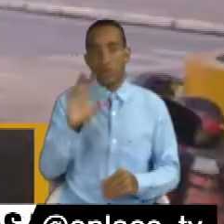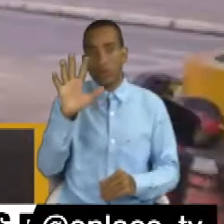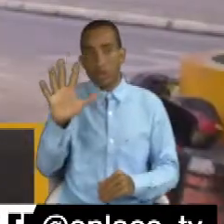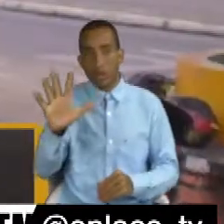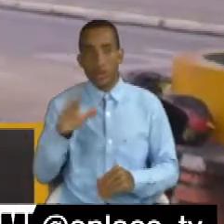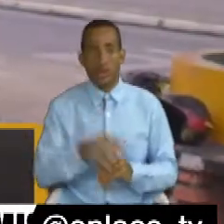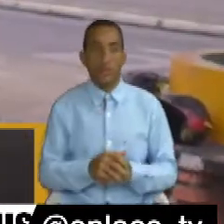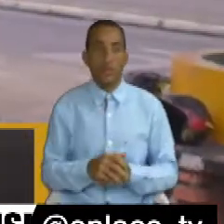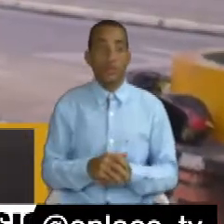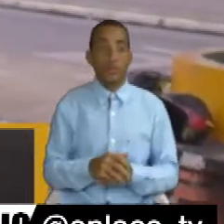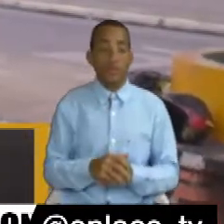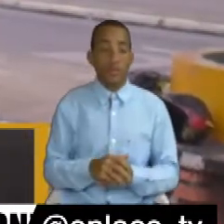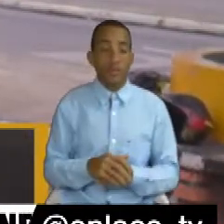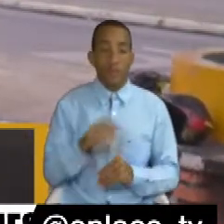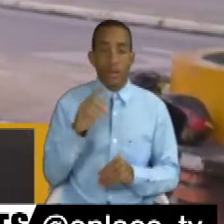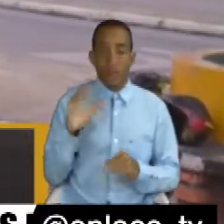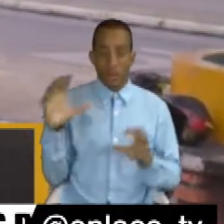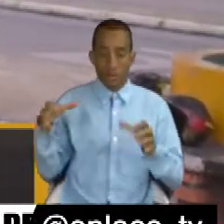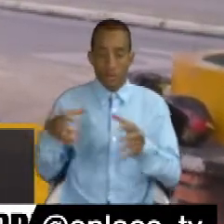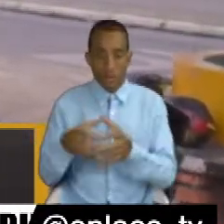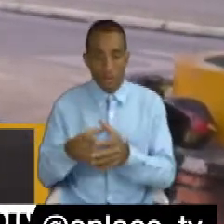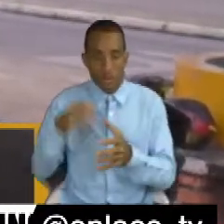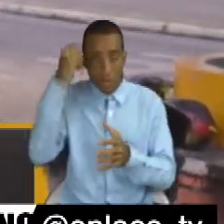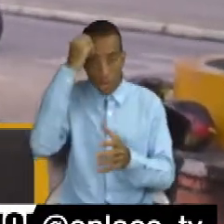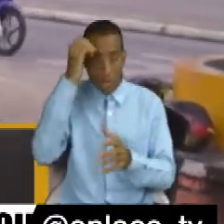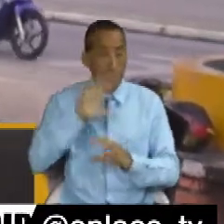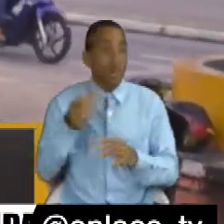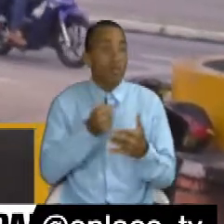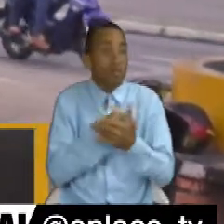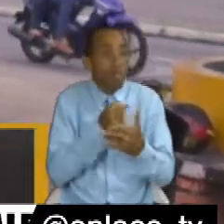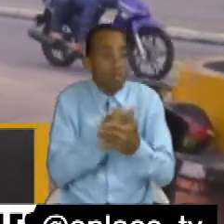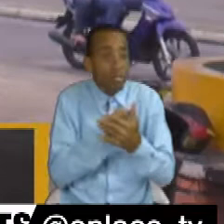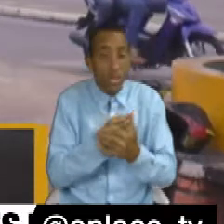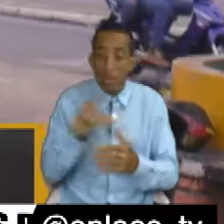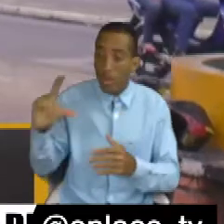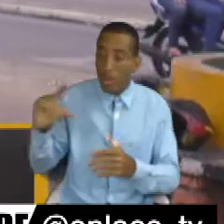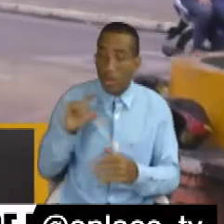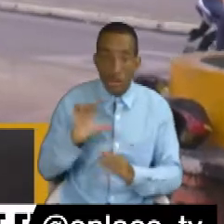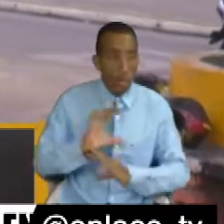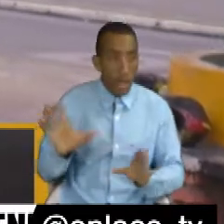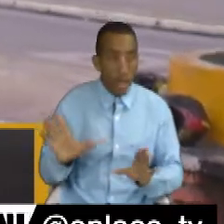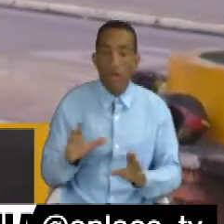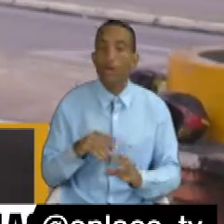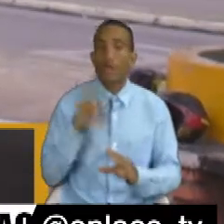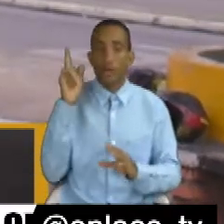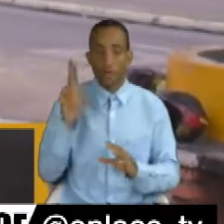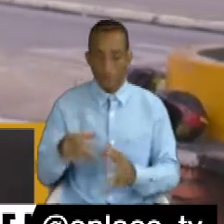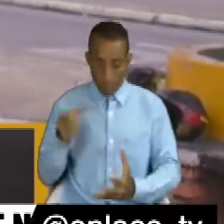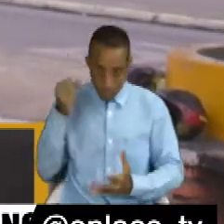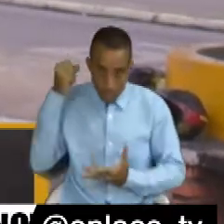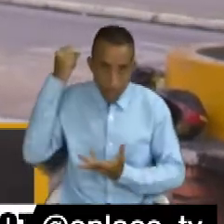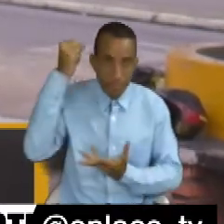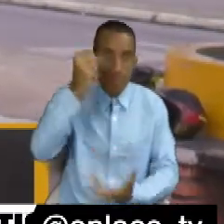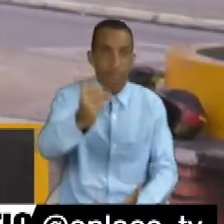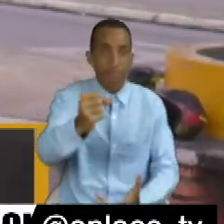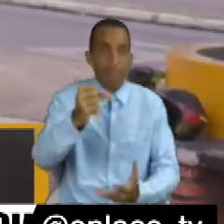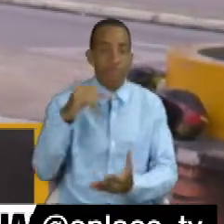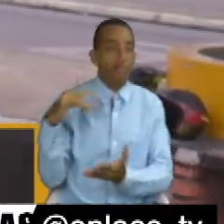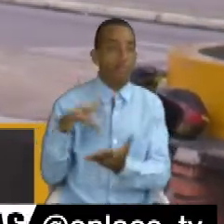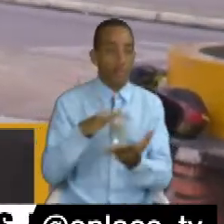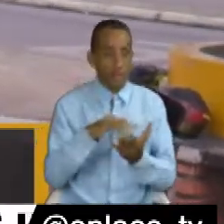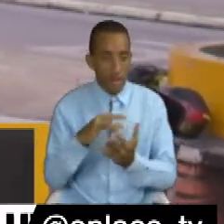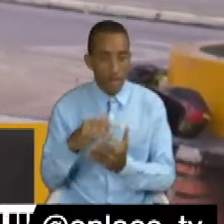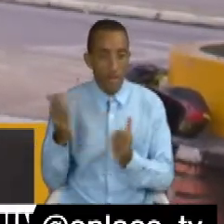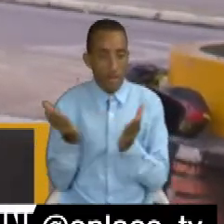está peleando solamente lo salarial, se levanta de la mesa porque tenemos pendiente que se le inyecte al Sistema General de Participación y